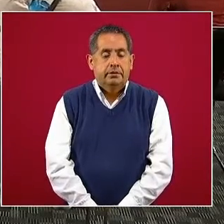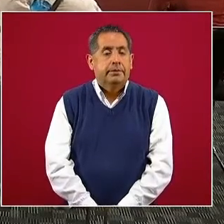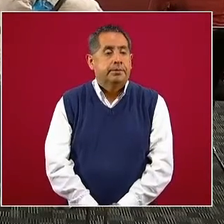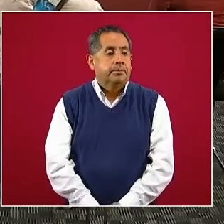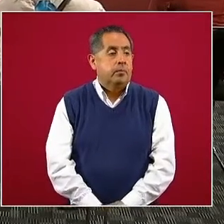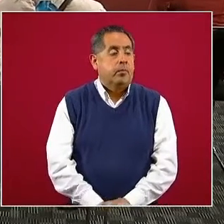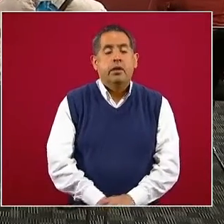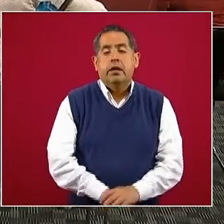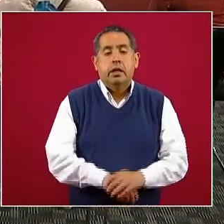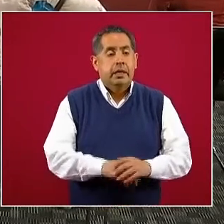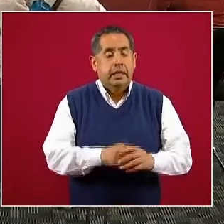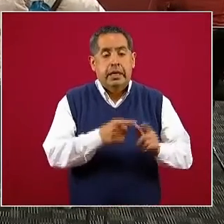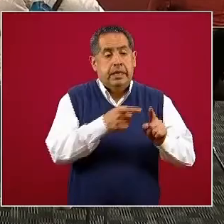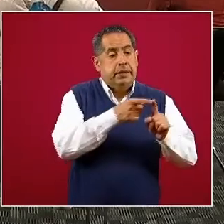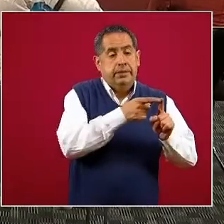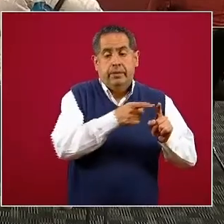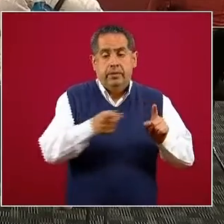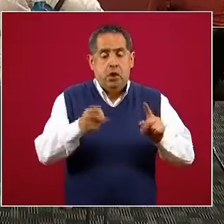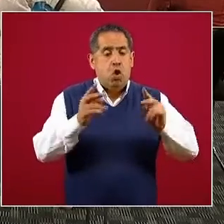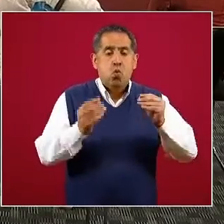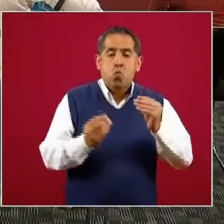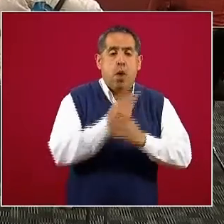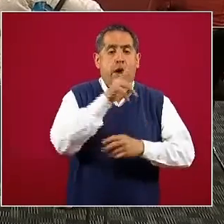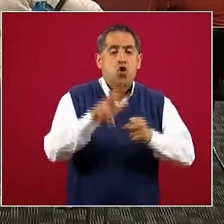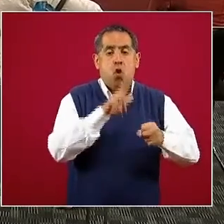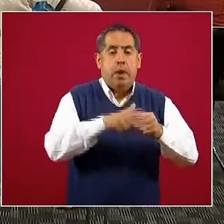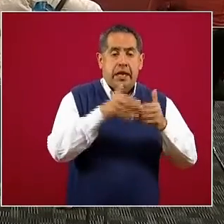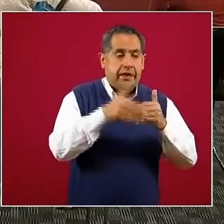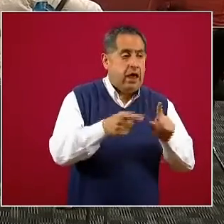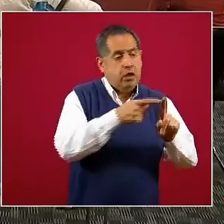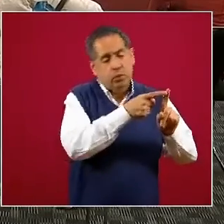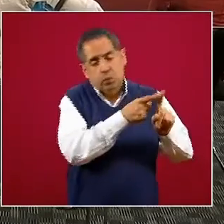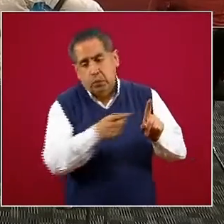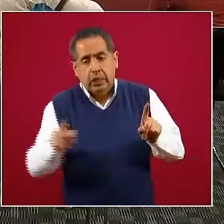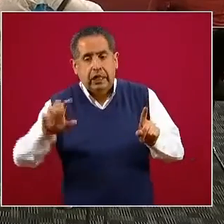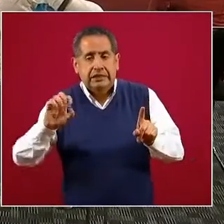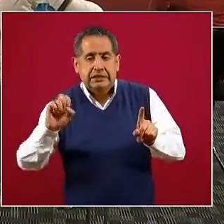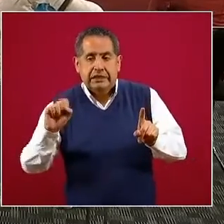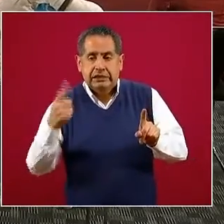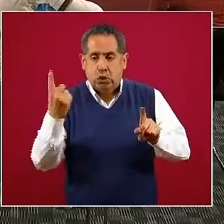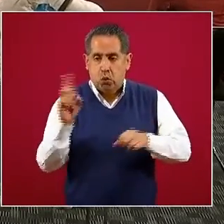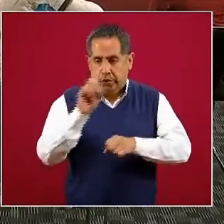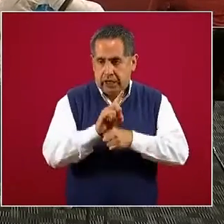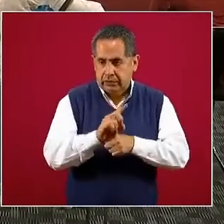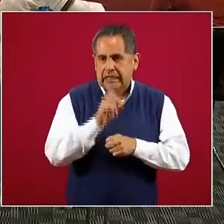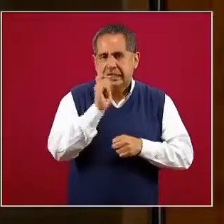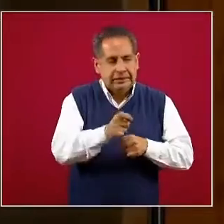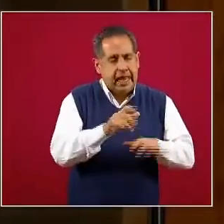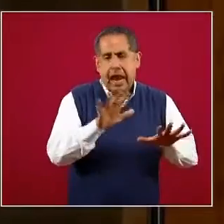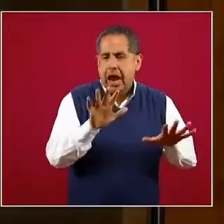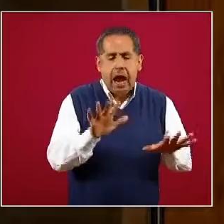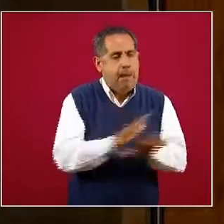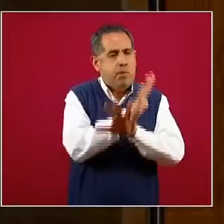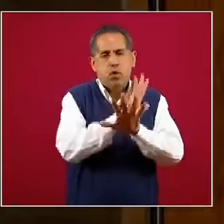presentar en Puebla la iniciativa o el modelo de acción local comunitaria por la